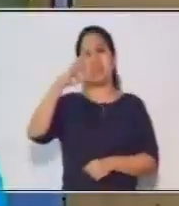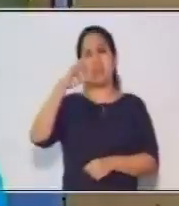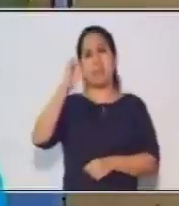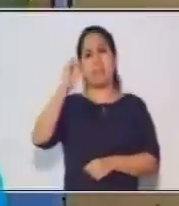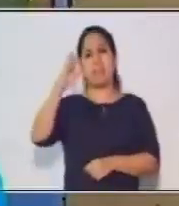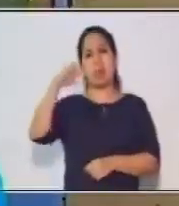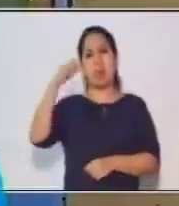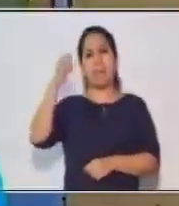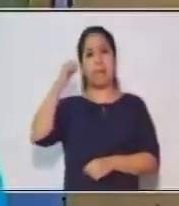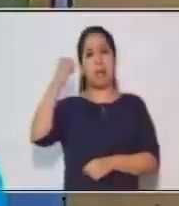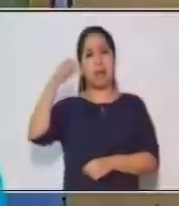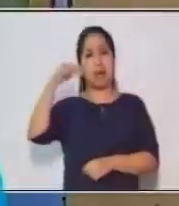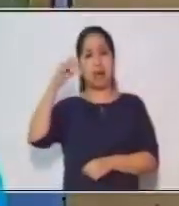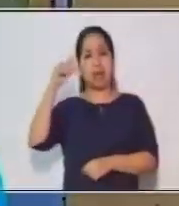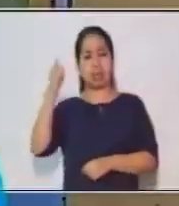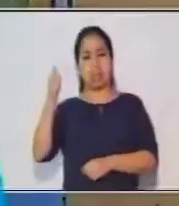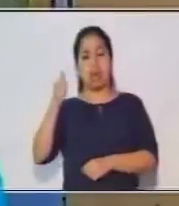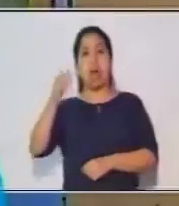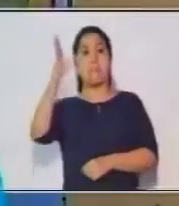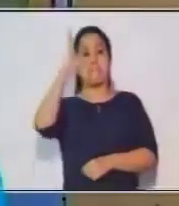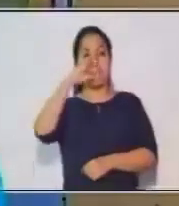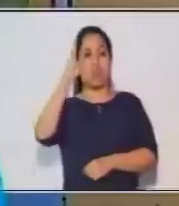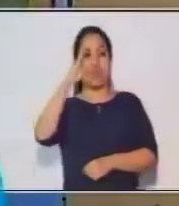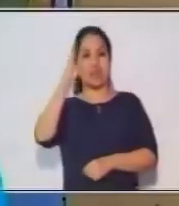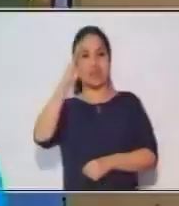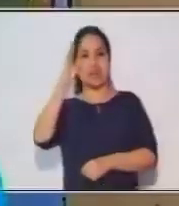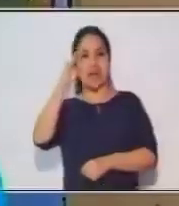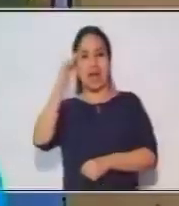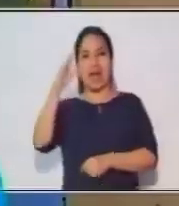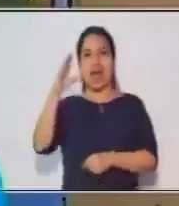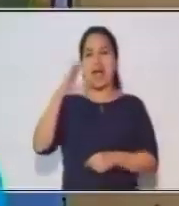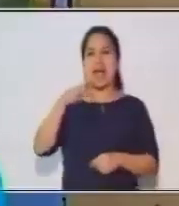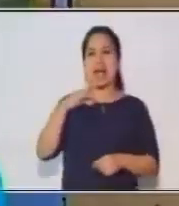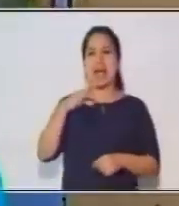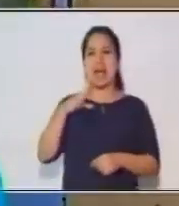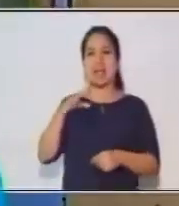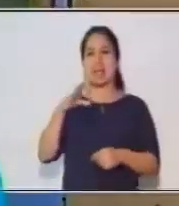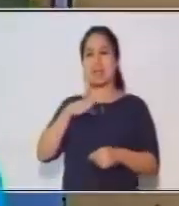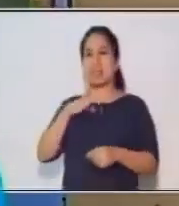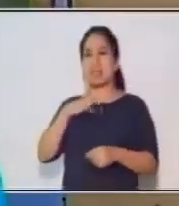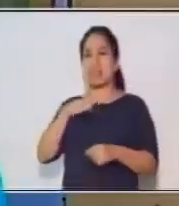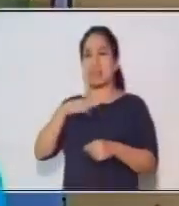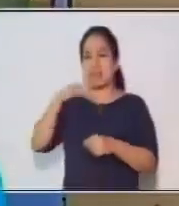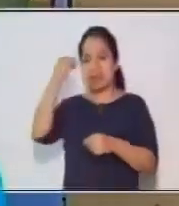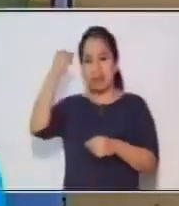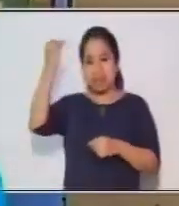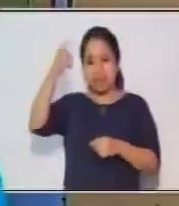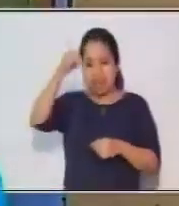Busca convencernos de una idea. En este caso, pues tenemos nuestro ejemplo